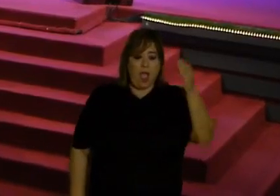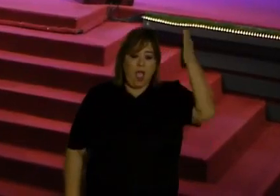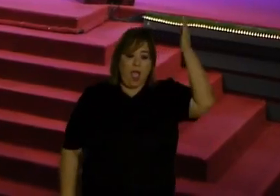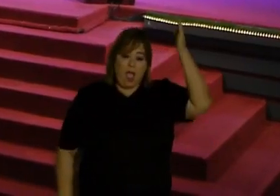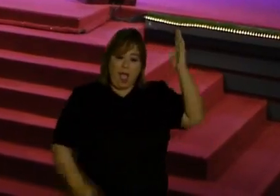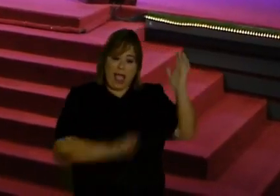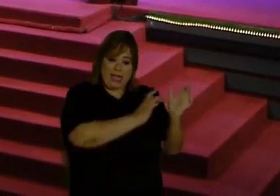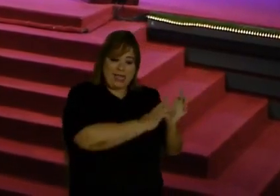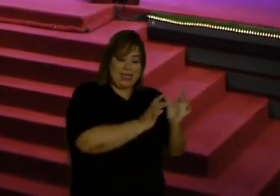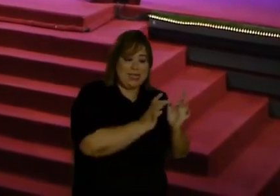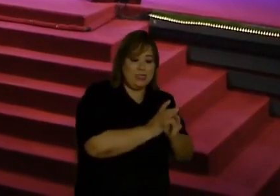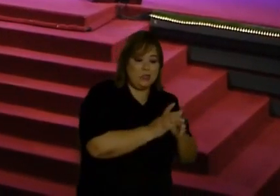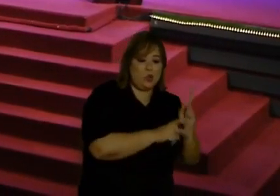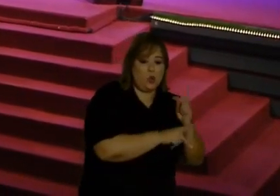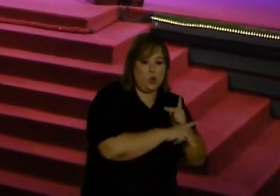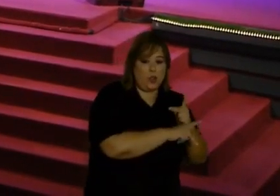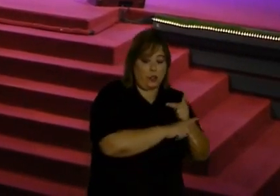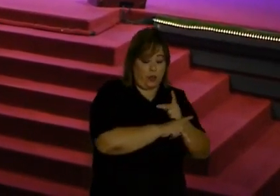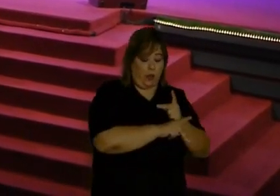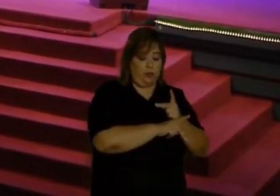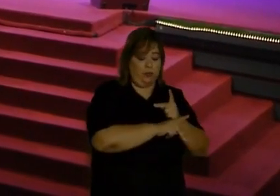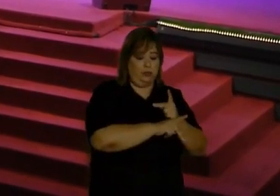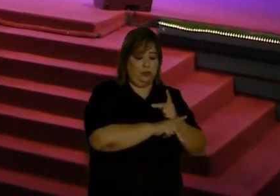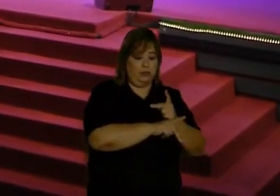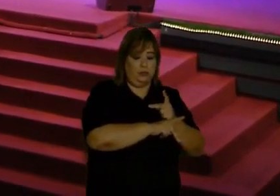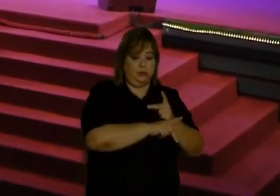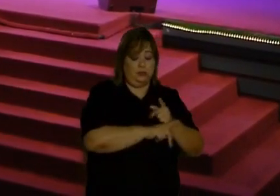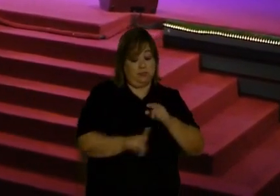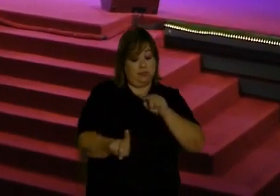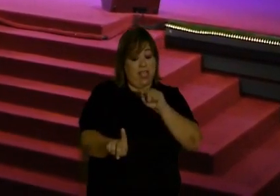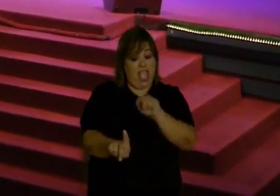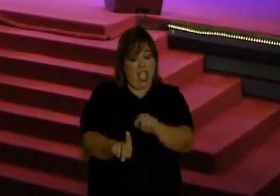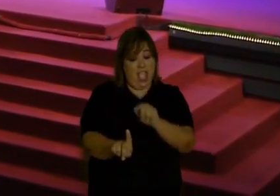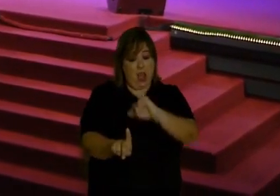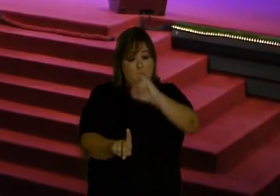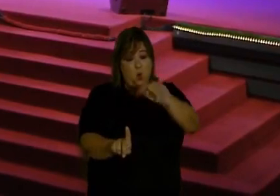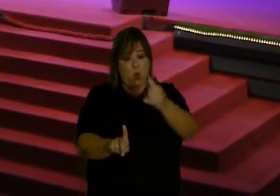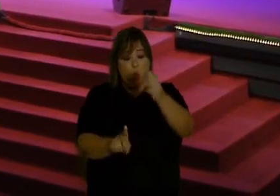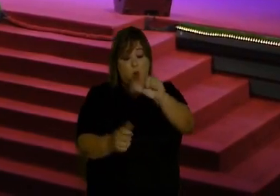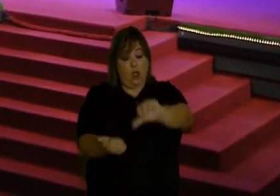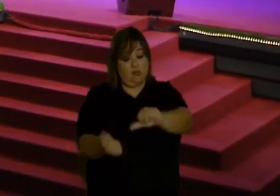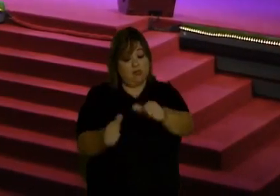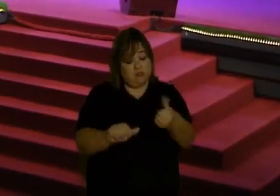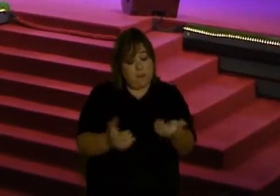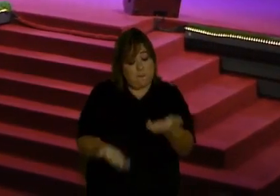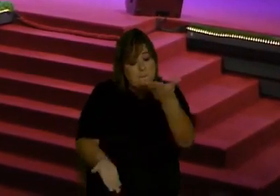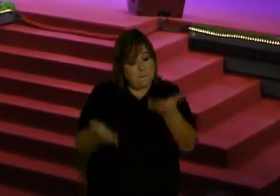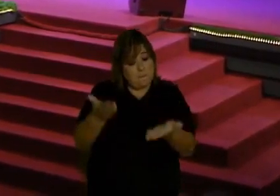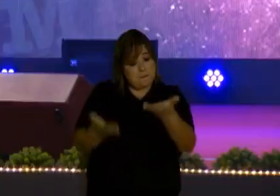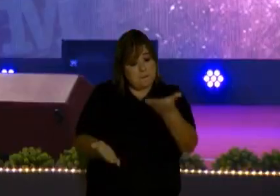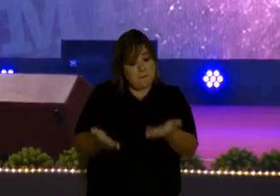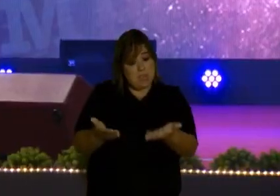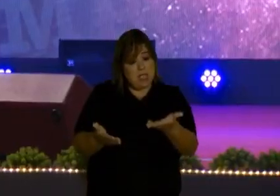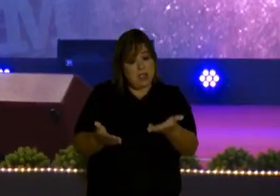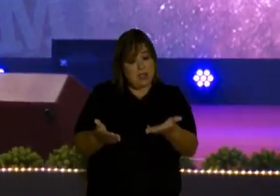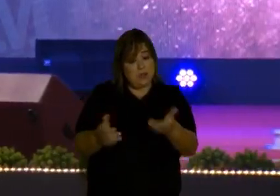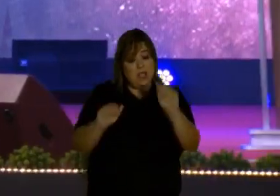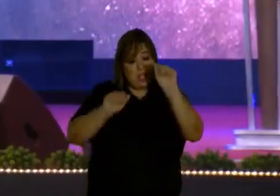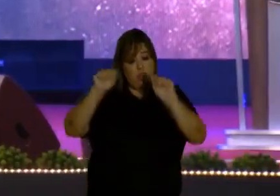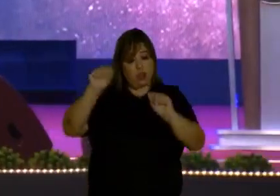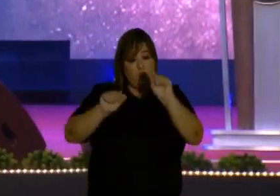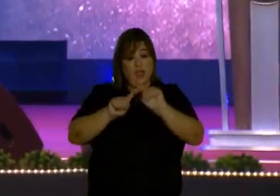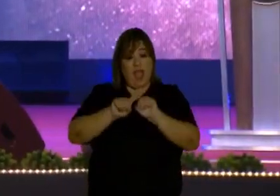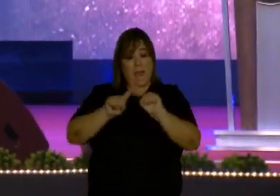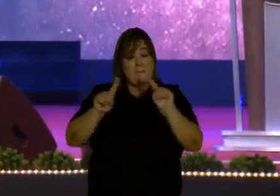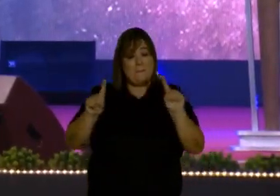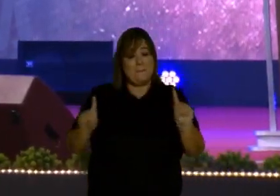Él estableció que aquel hombre, aunque preguntó porque estaba en crisis, recibió su respuesta. Bueno, tienes dudas, pero es tiempo de